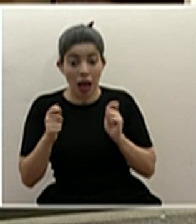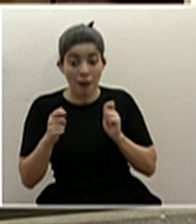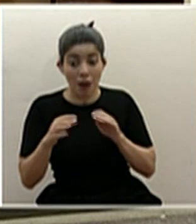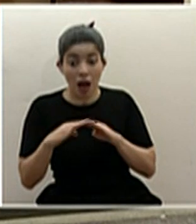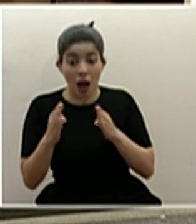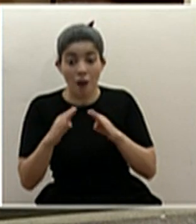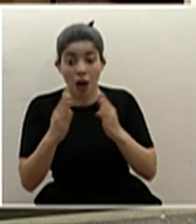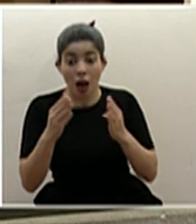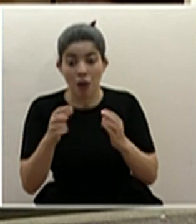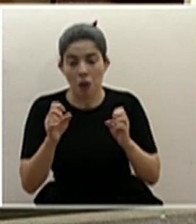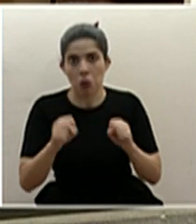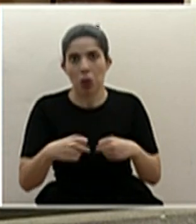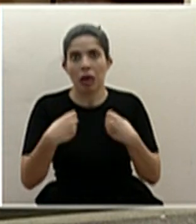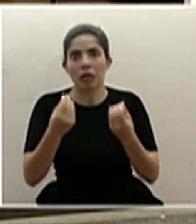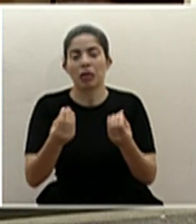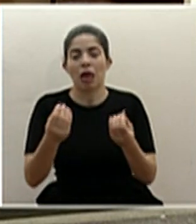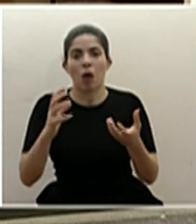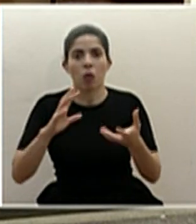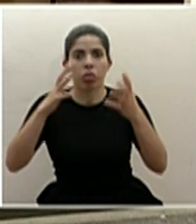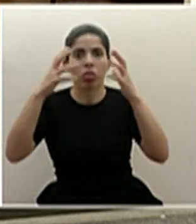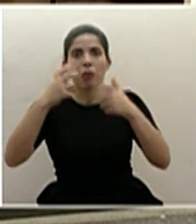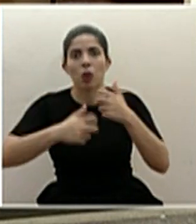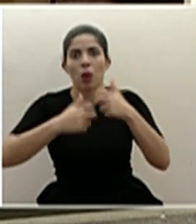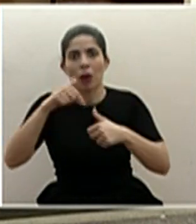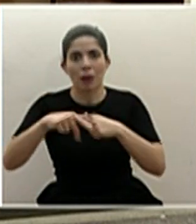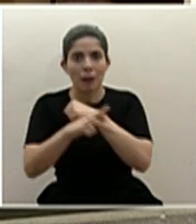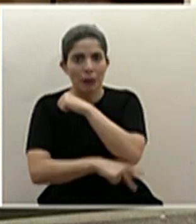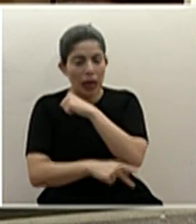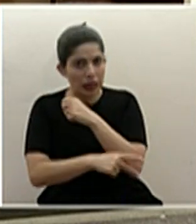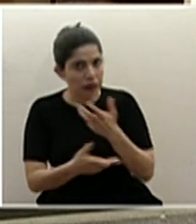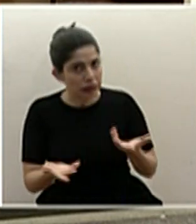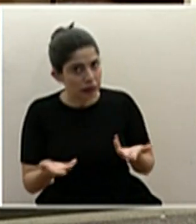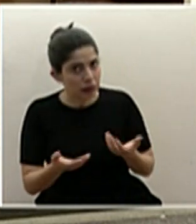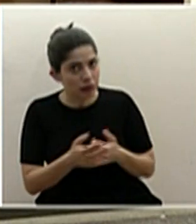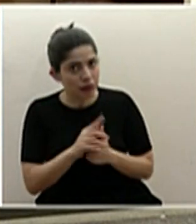podría poner en caos a nuestro país?